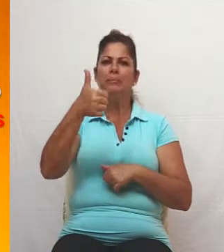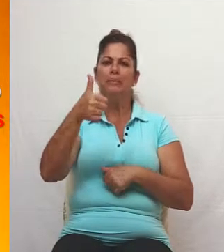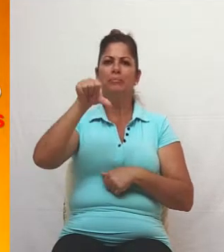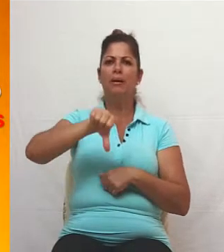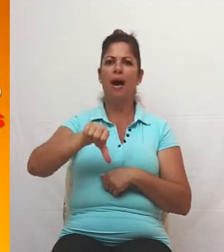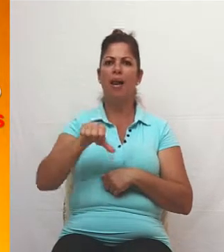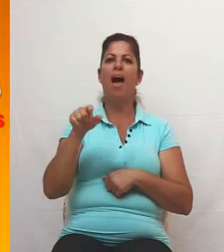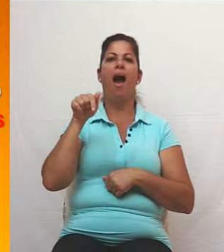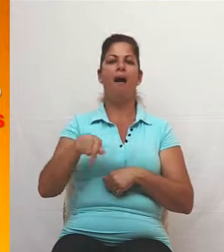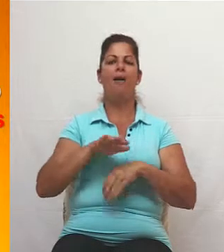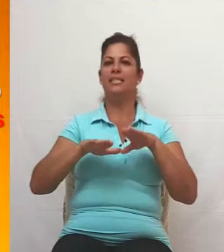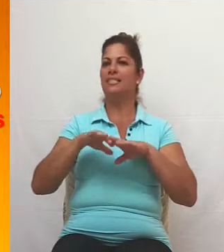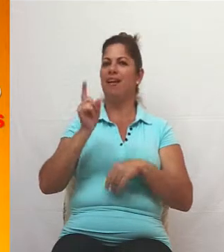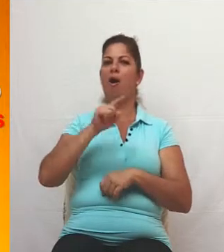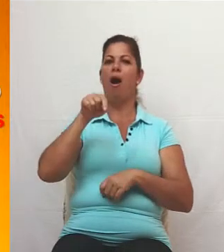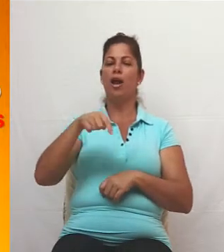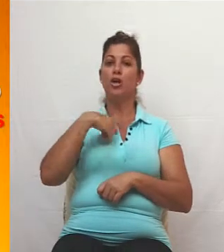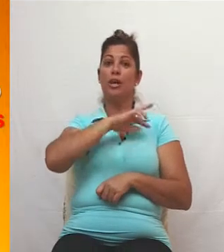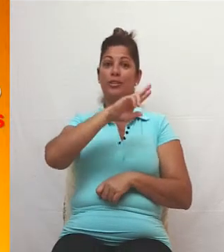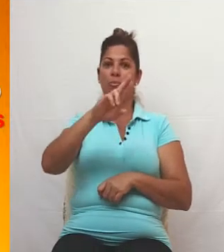fruto de mis decisiones